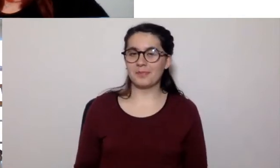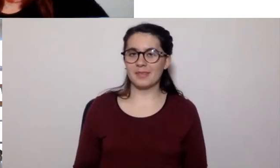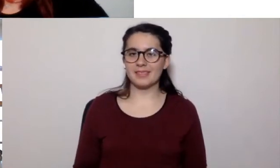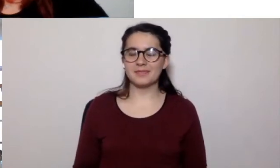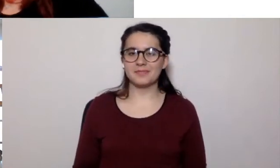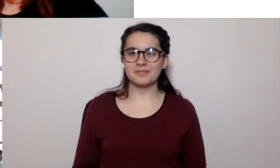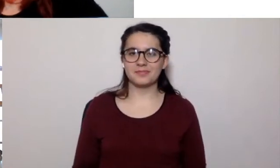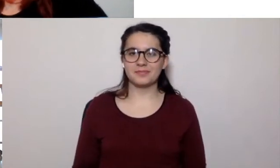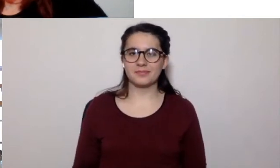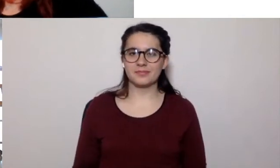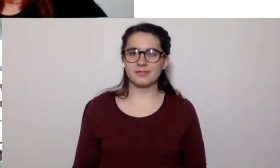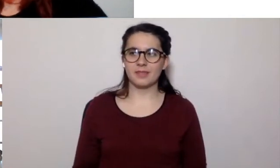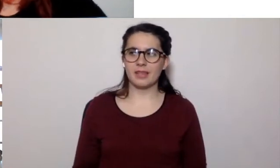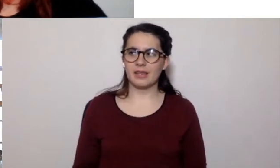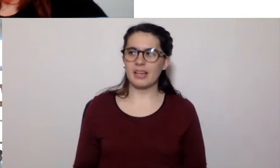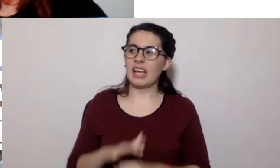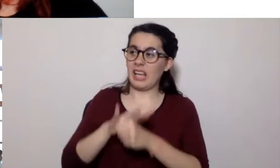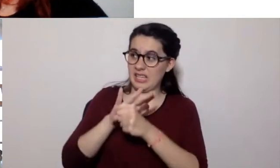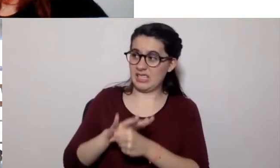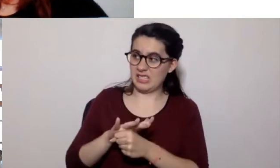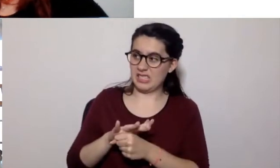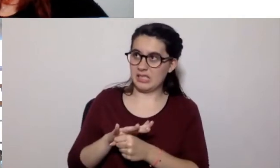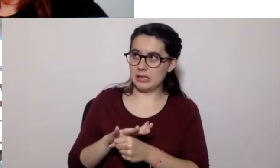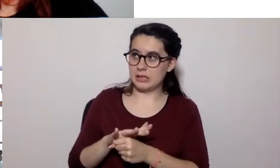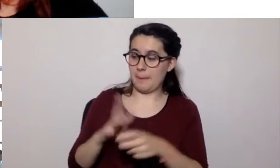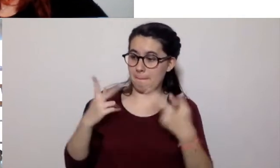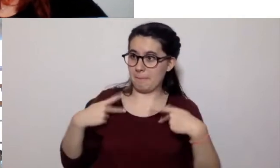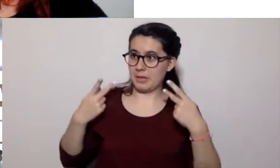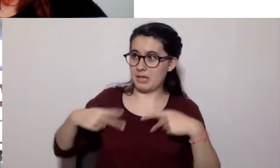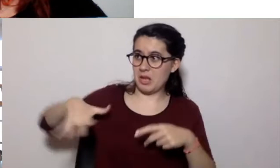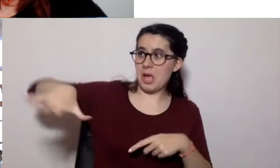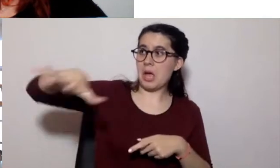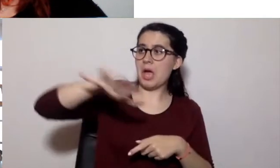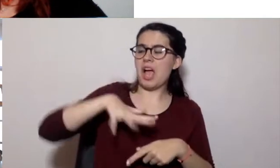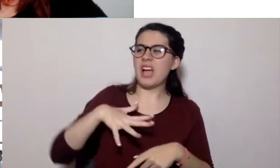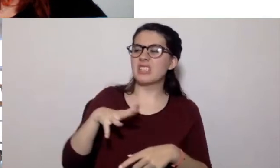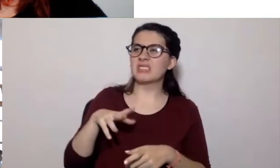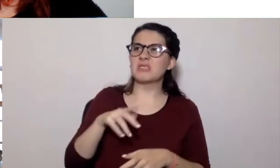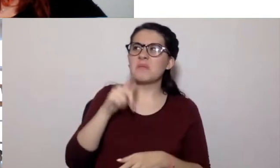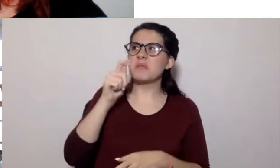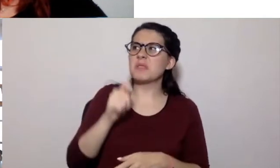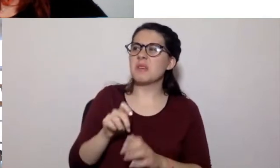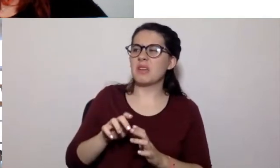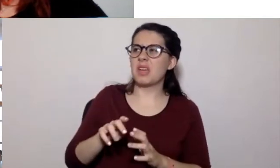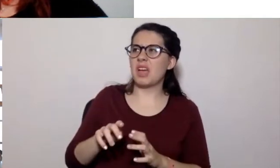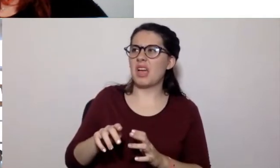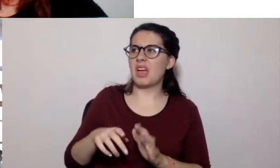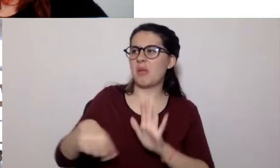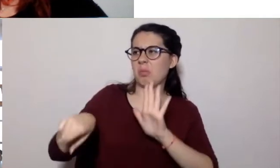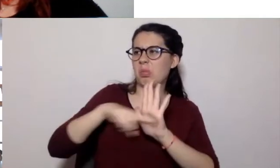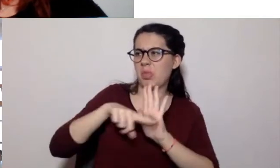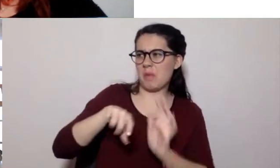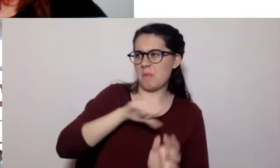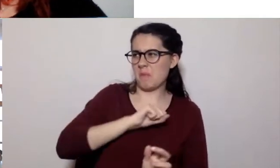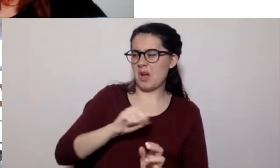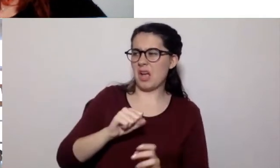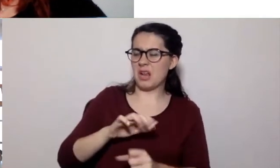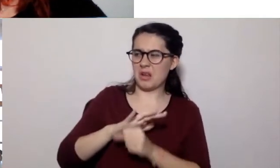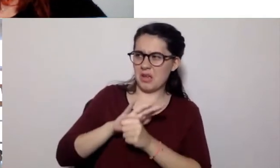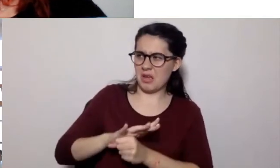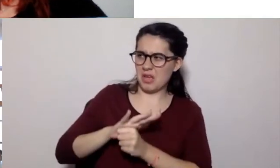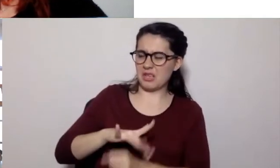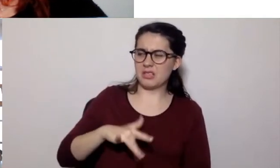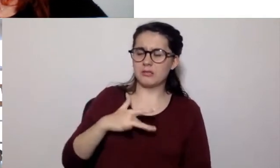mucha gente piensa que el estrés es malo. Y no necesariamente, ¿no? El estrés hay veces que nos